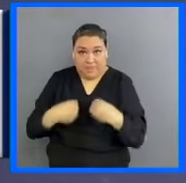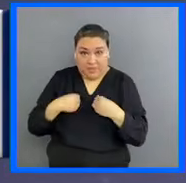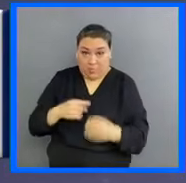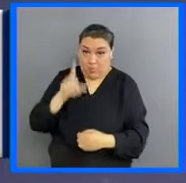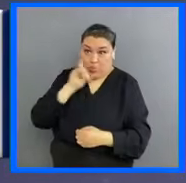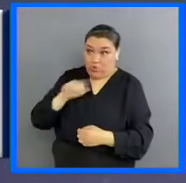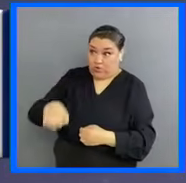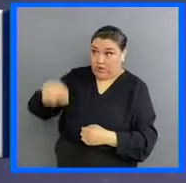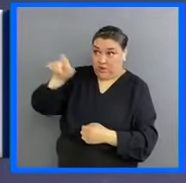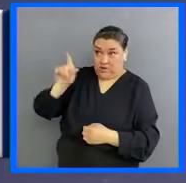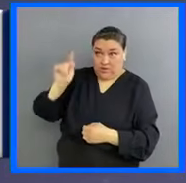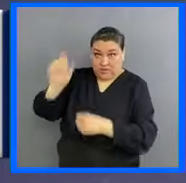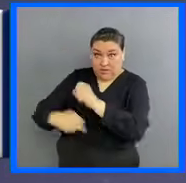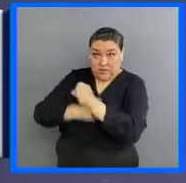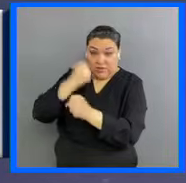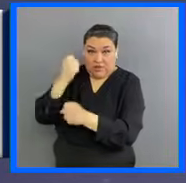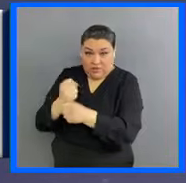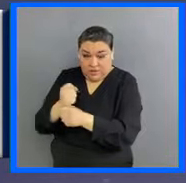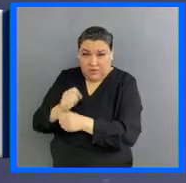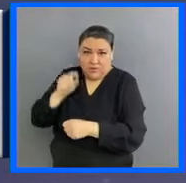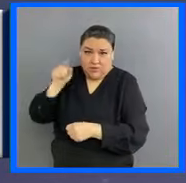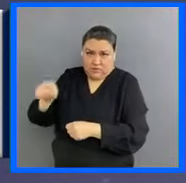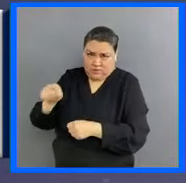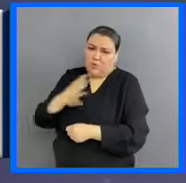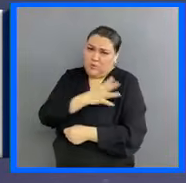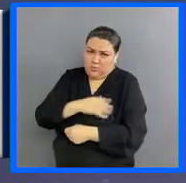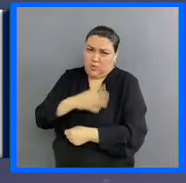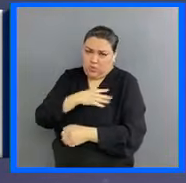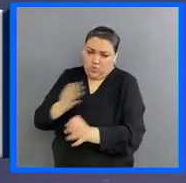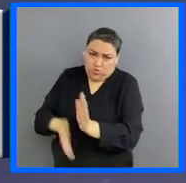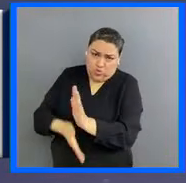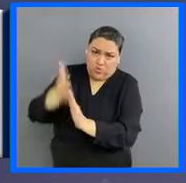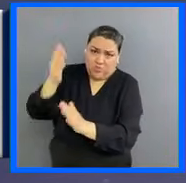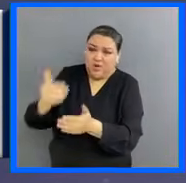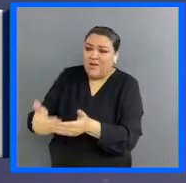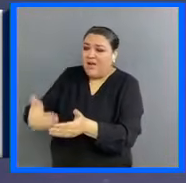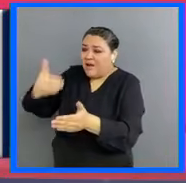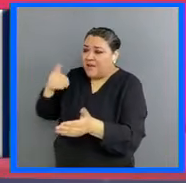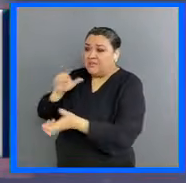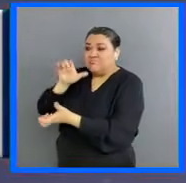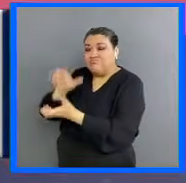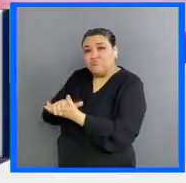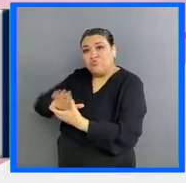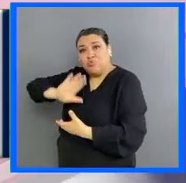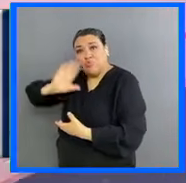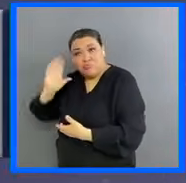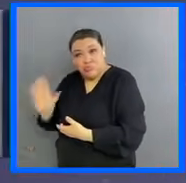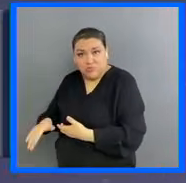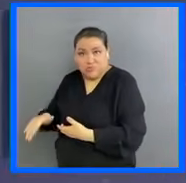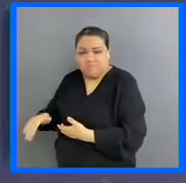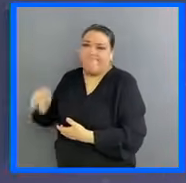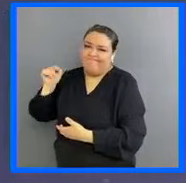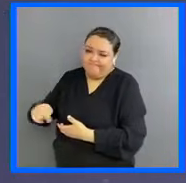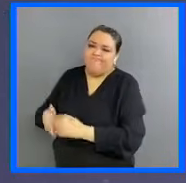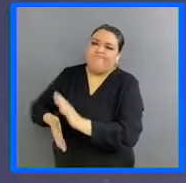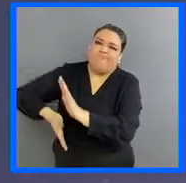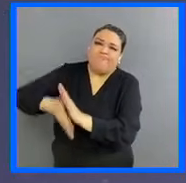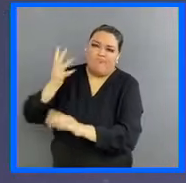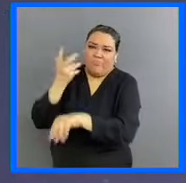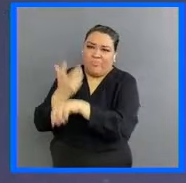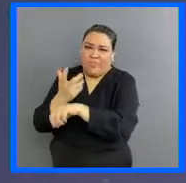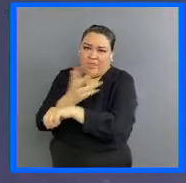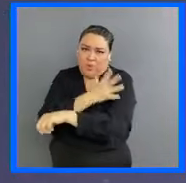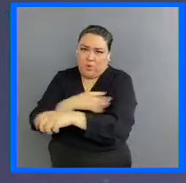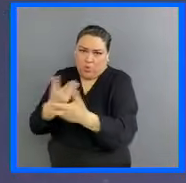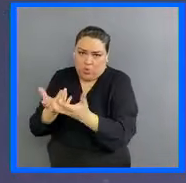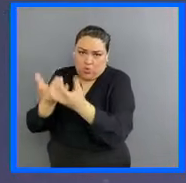a vivir a Estados Unidos con su hija luego del fallecimiento de su esposo de manera súbita. Las autoridades de Jojutla, Morelos, dejaron